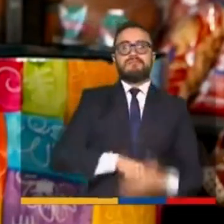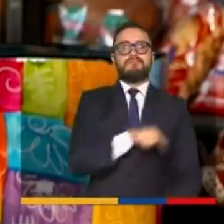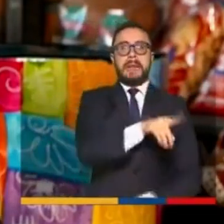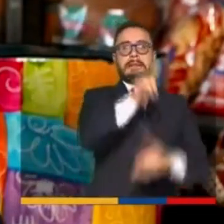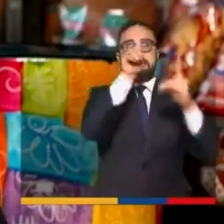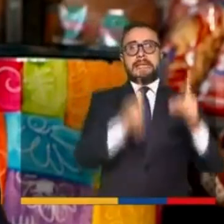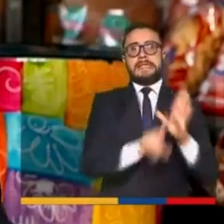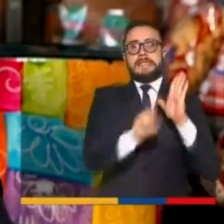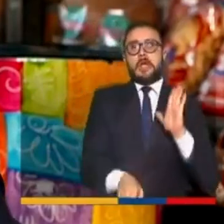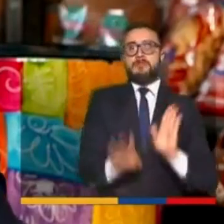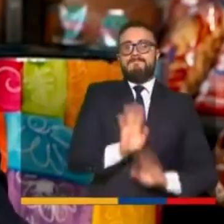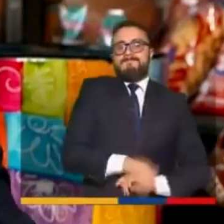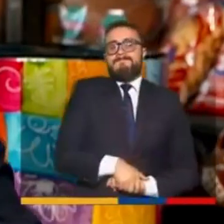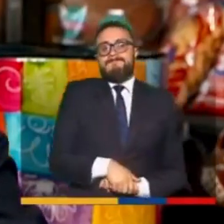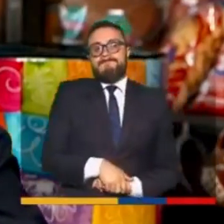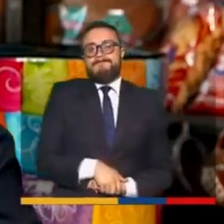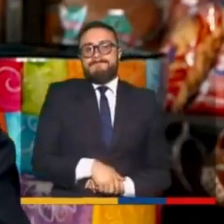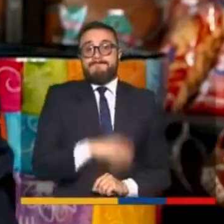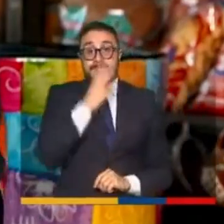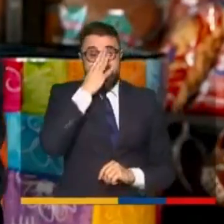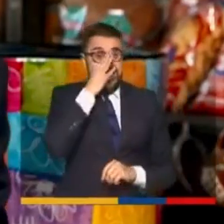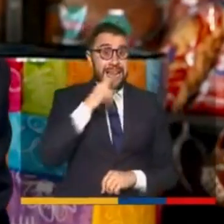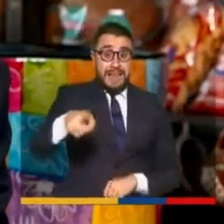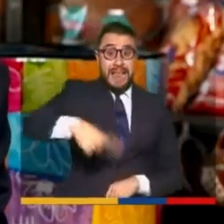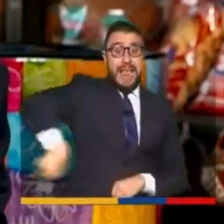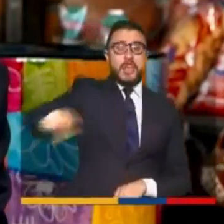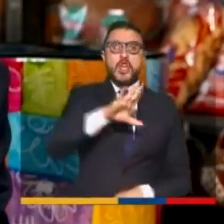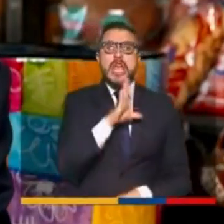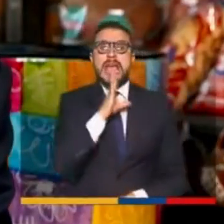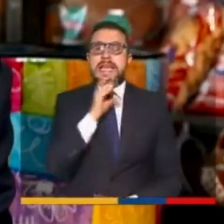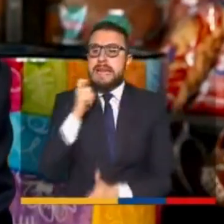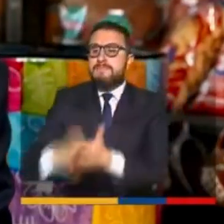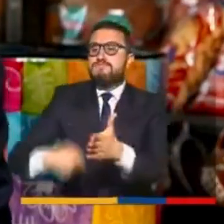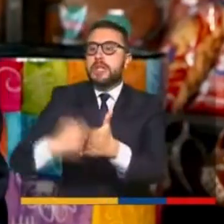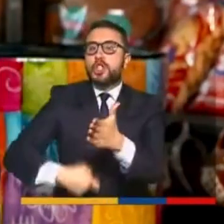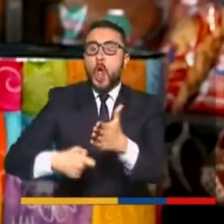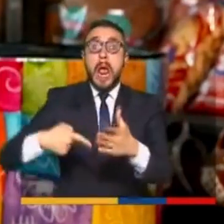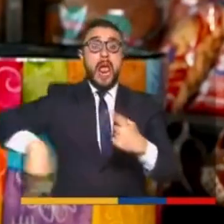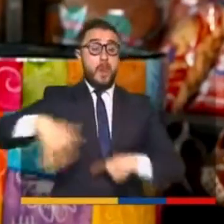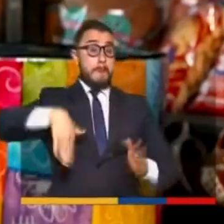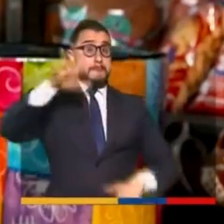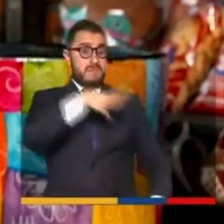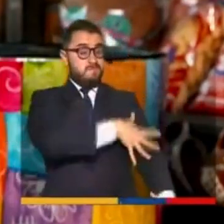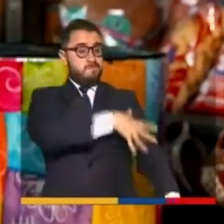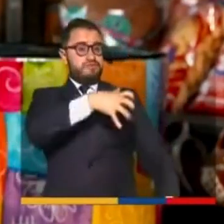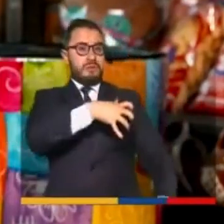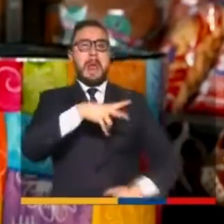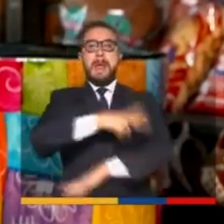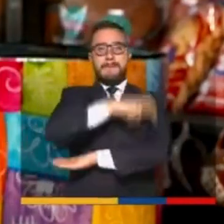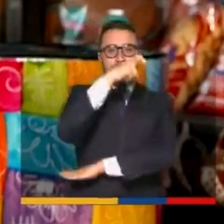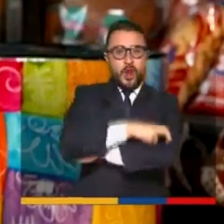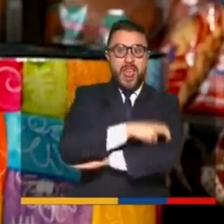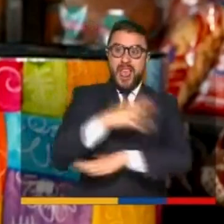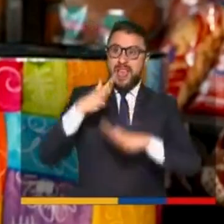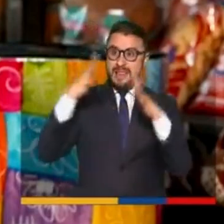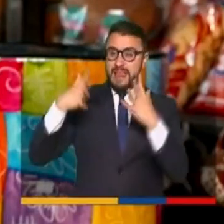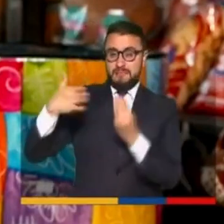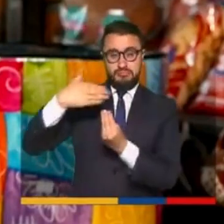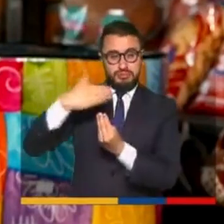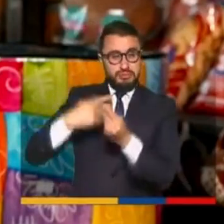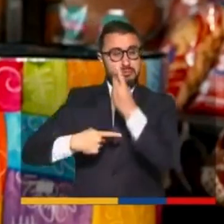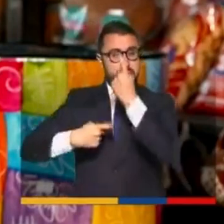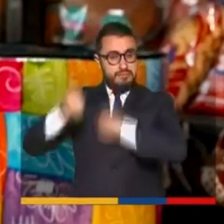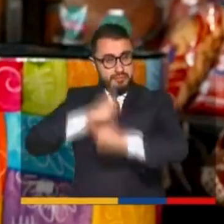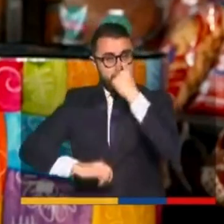que son de los más poderosos de Colombia, los petroleros y los grandes carboneros exportadores